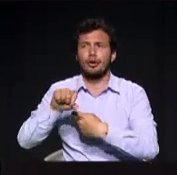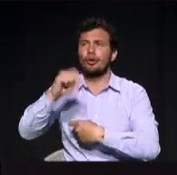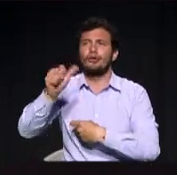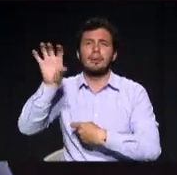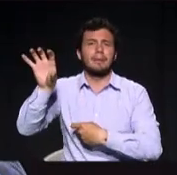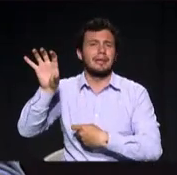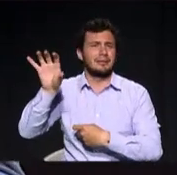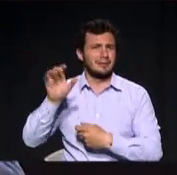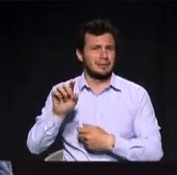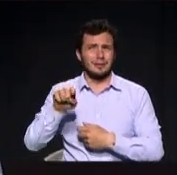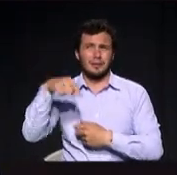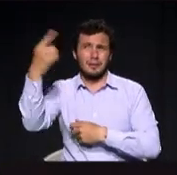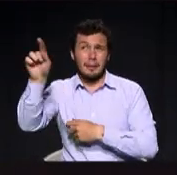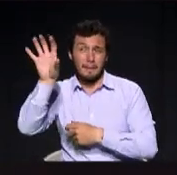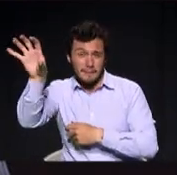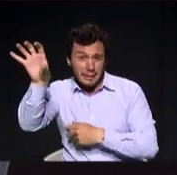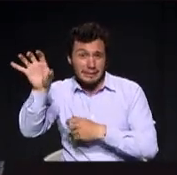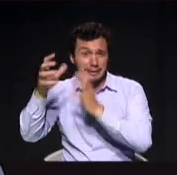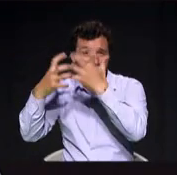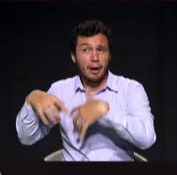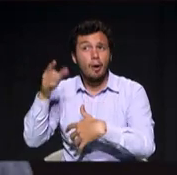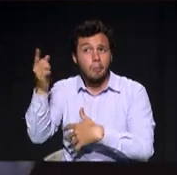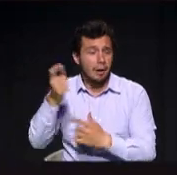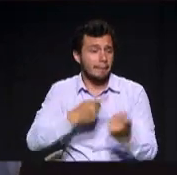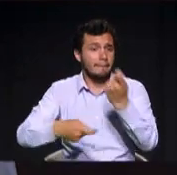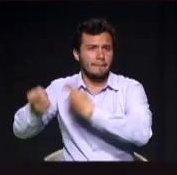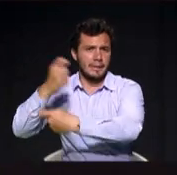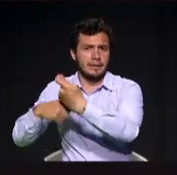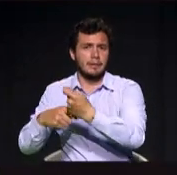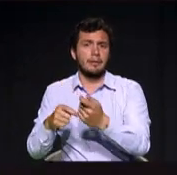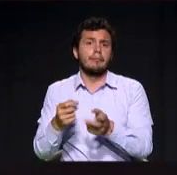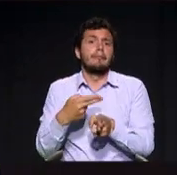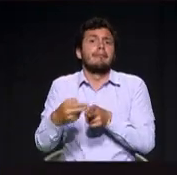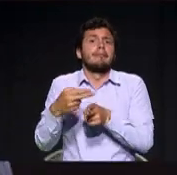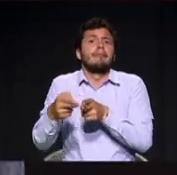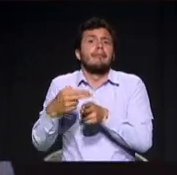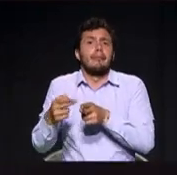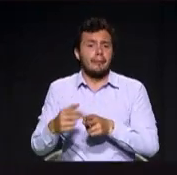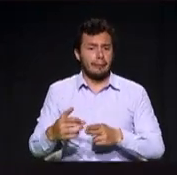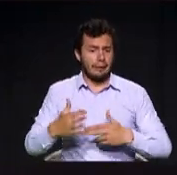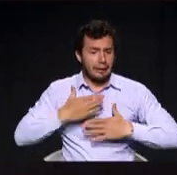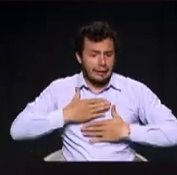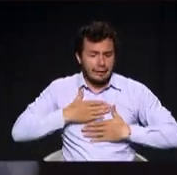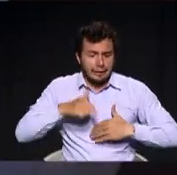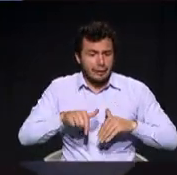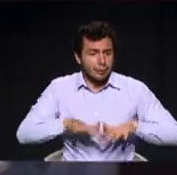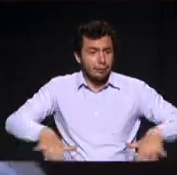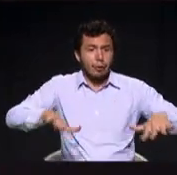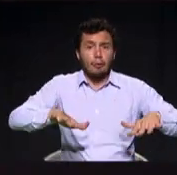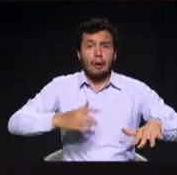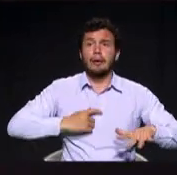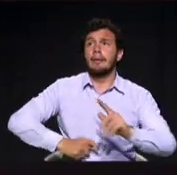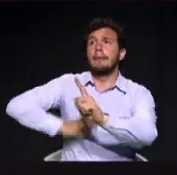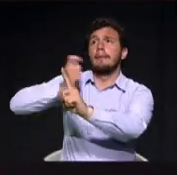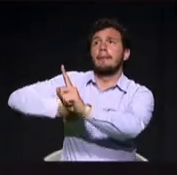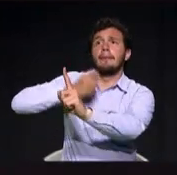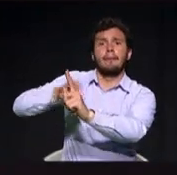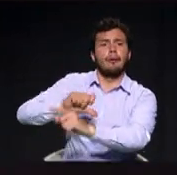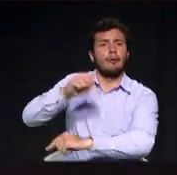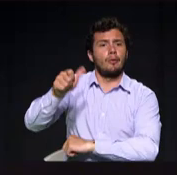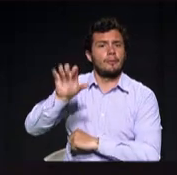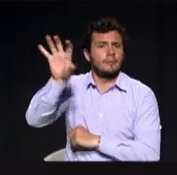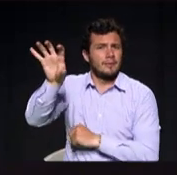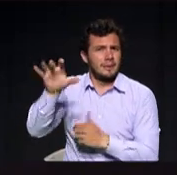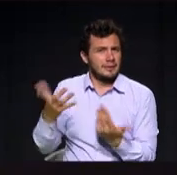clínicas a este paso van a terminar siendo inquilinos en nuestra propia tierra la solución está en promover el